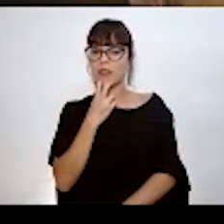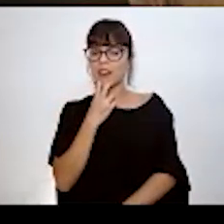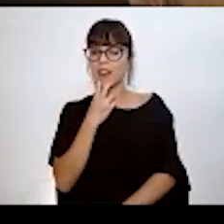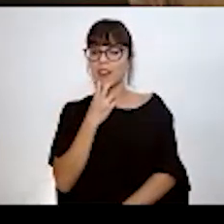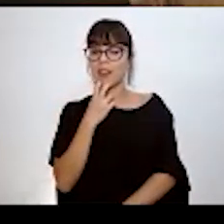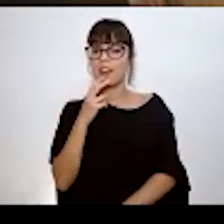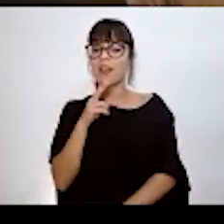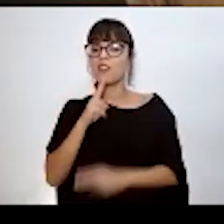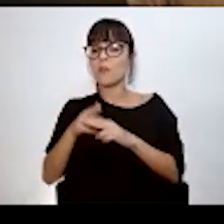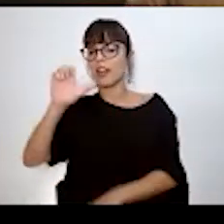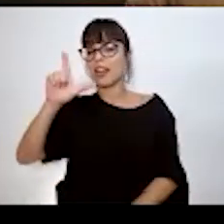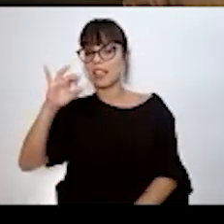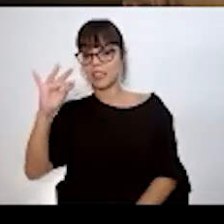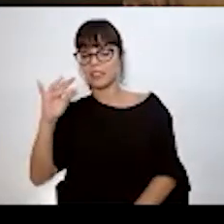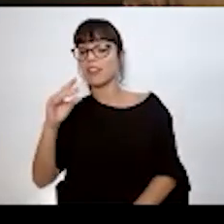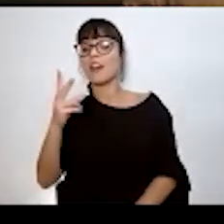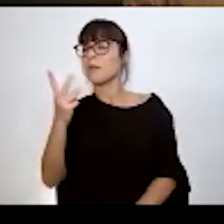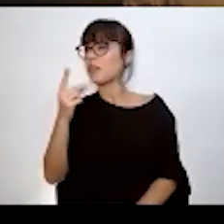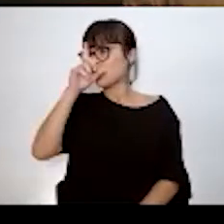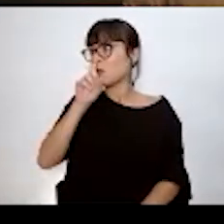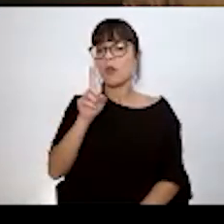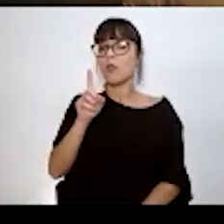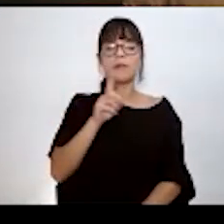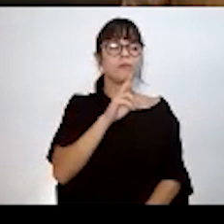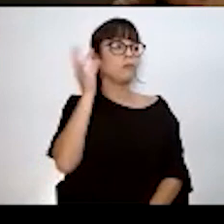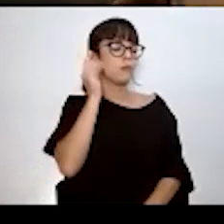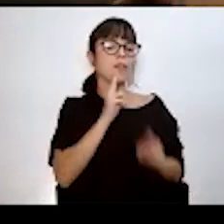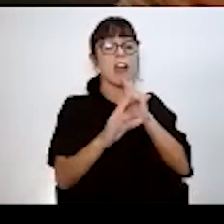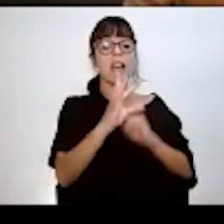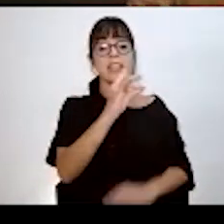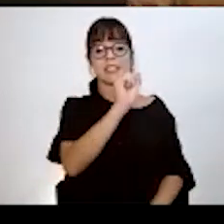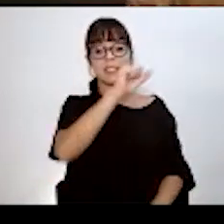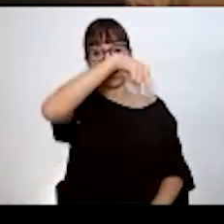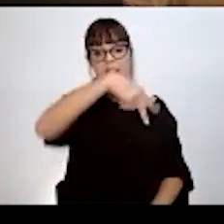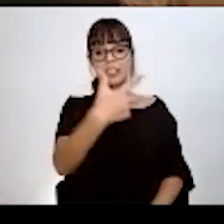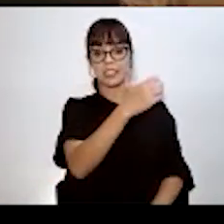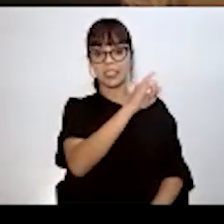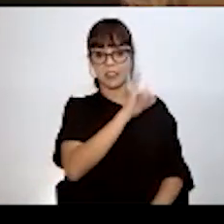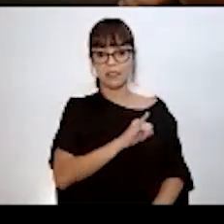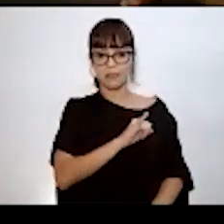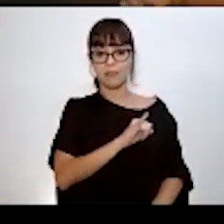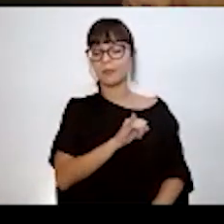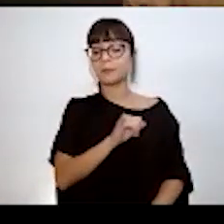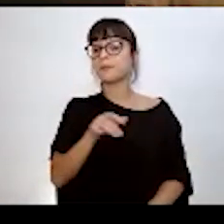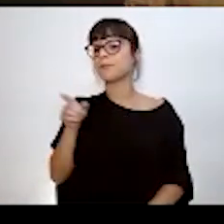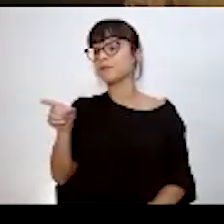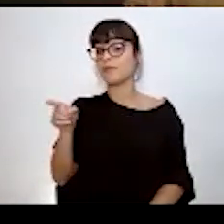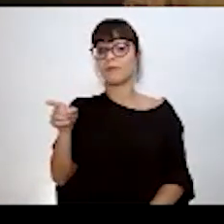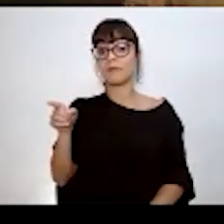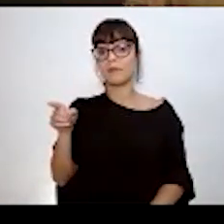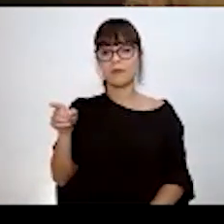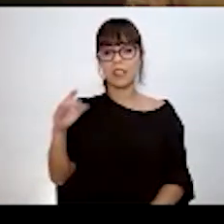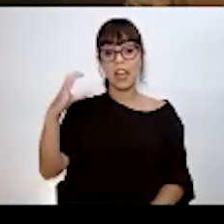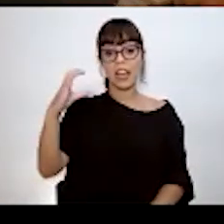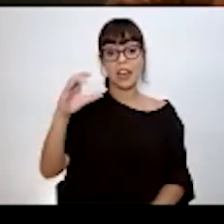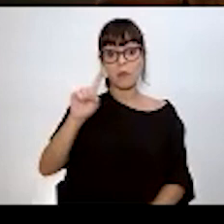siento. Elías Sánchez, Elías Sánchez. Canadilla, sí. Que incorpora a su estudio pues 50 fechas de radiocarbono